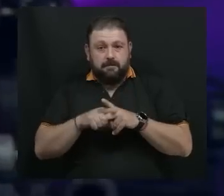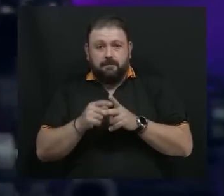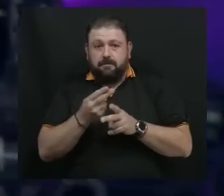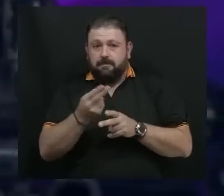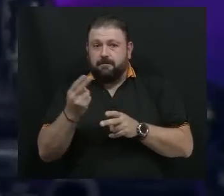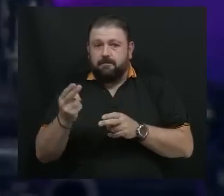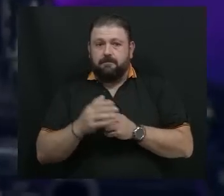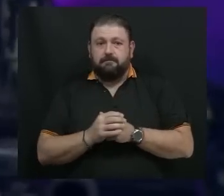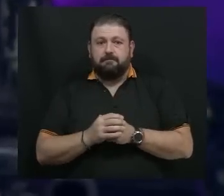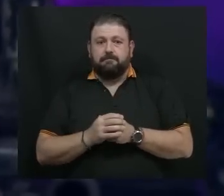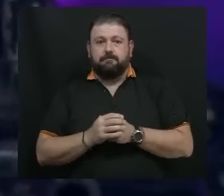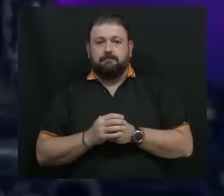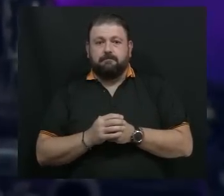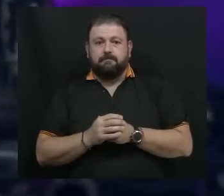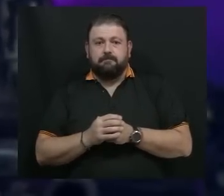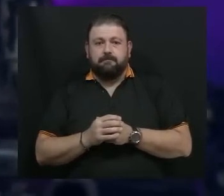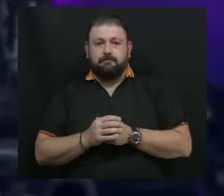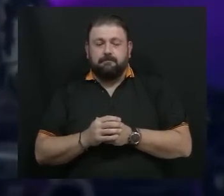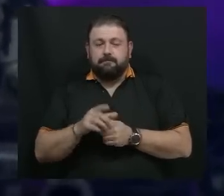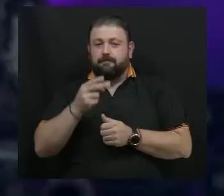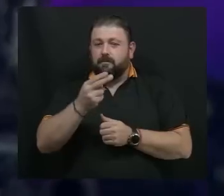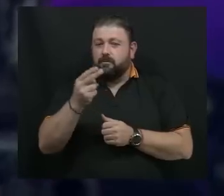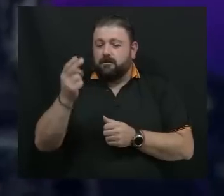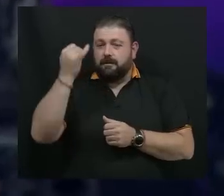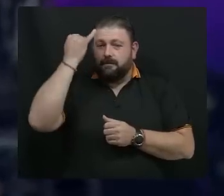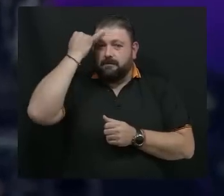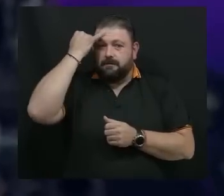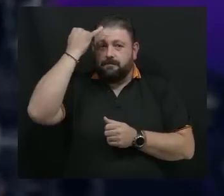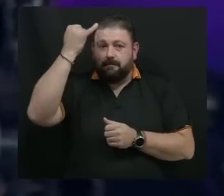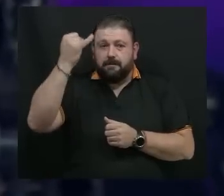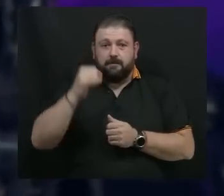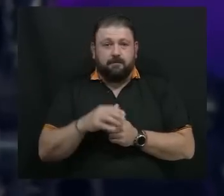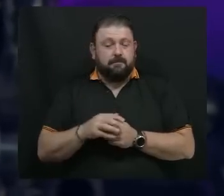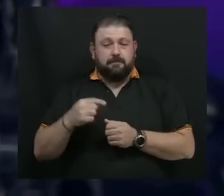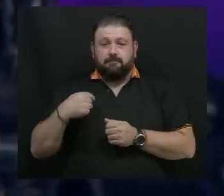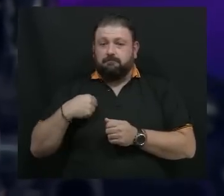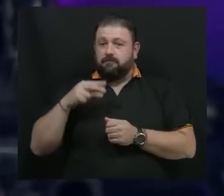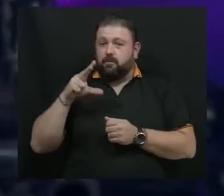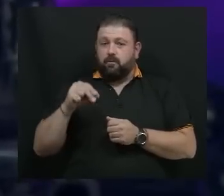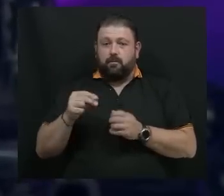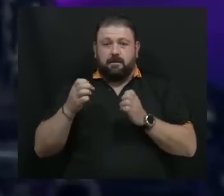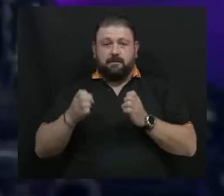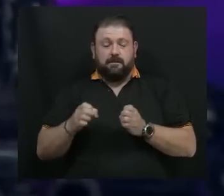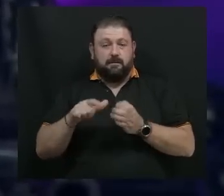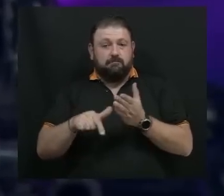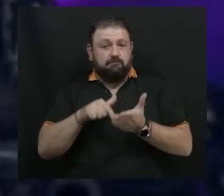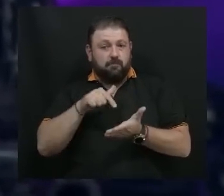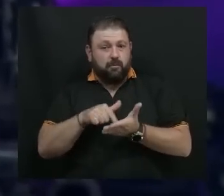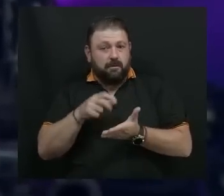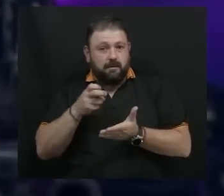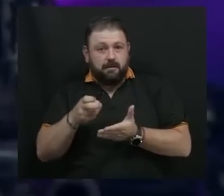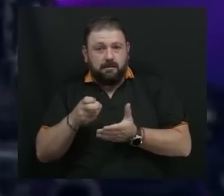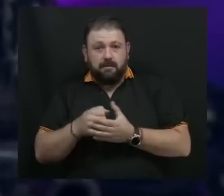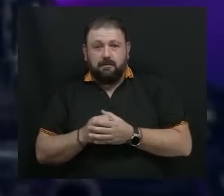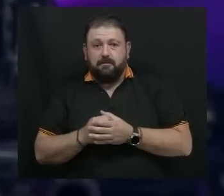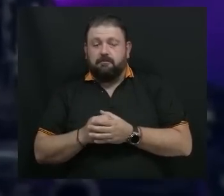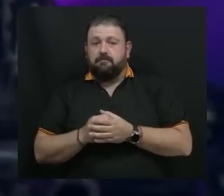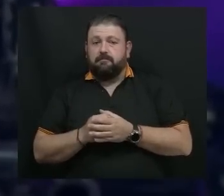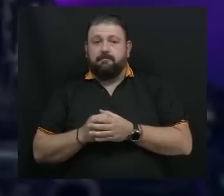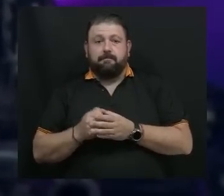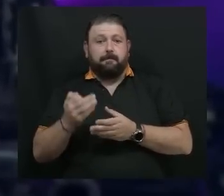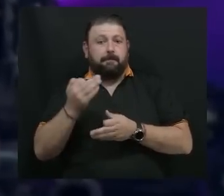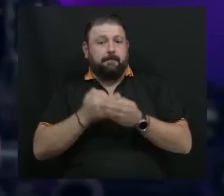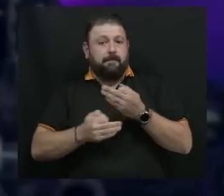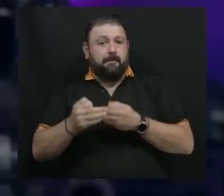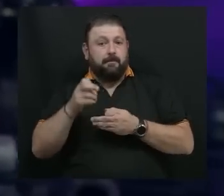y decir, ¿se imaginan si yo no hubiera estado en ese lugar haciendo lo que hacía en